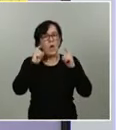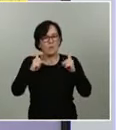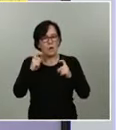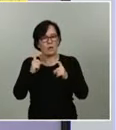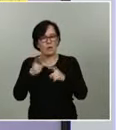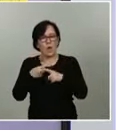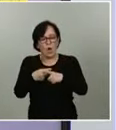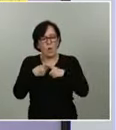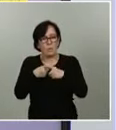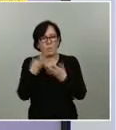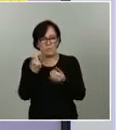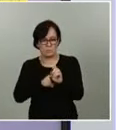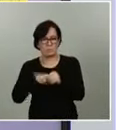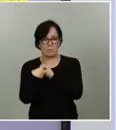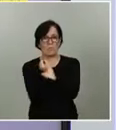personas y